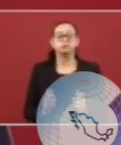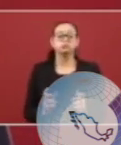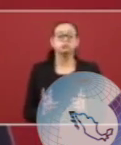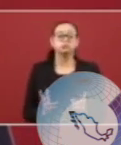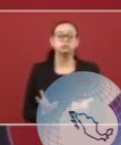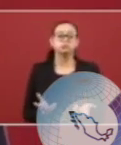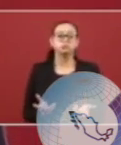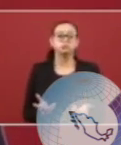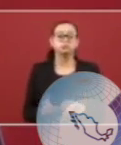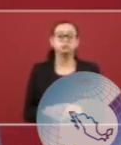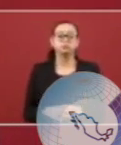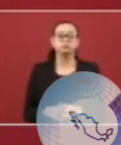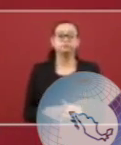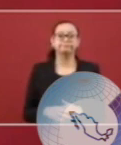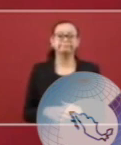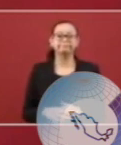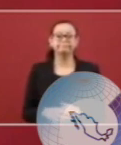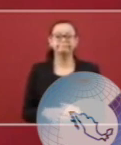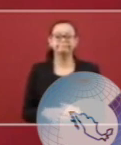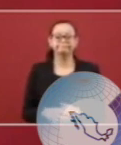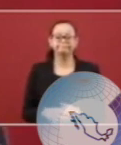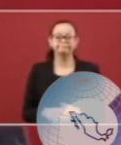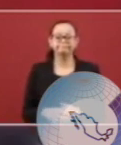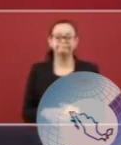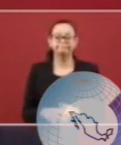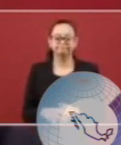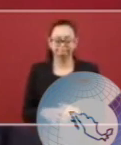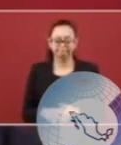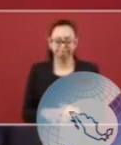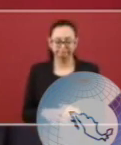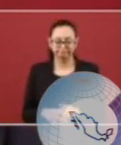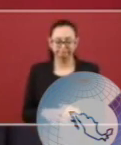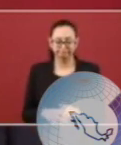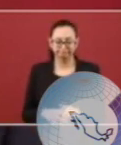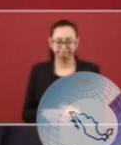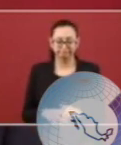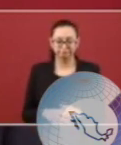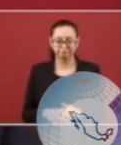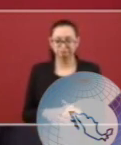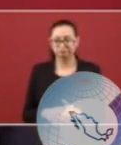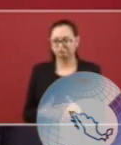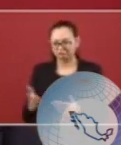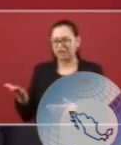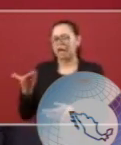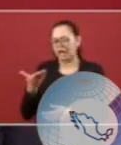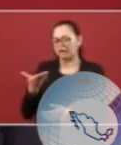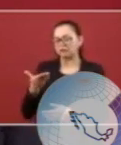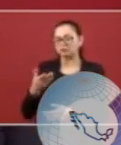sí que esté lo mismo